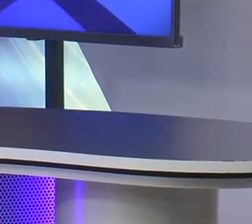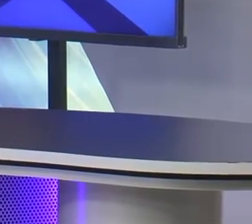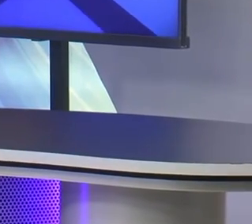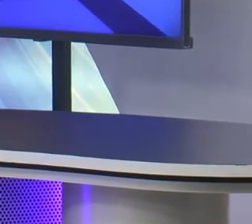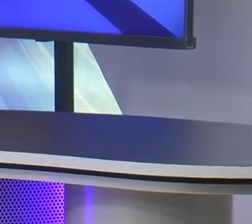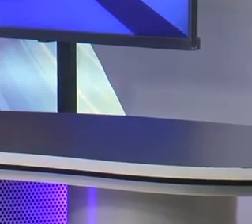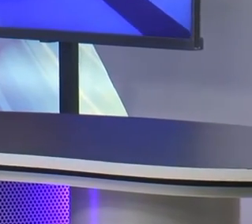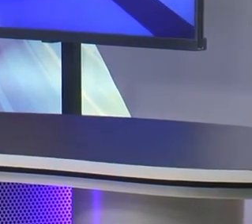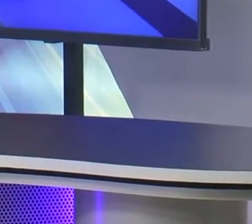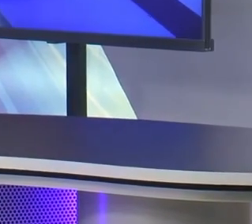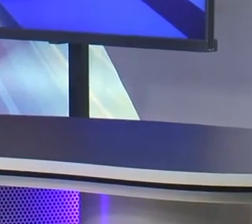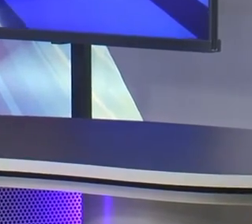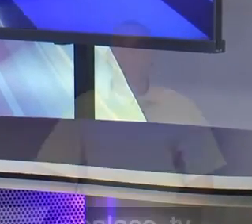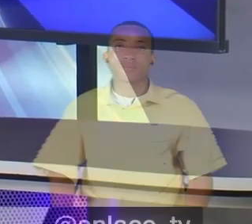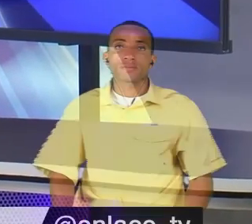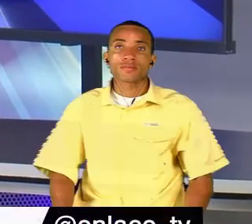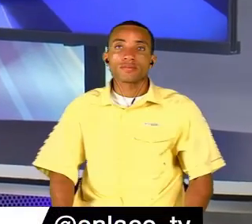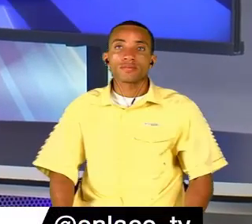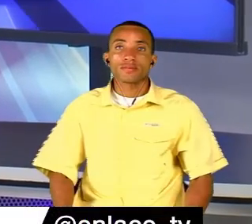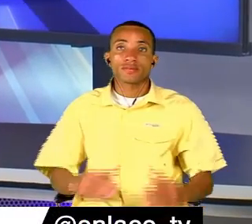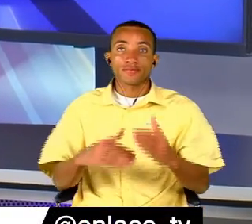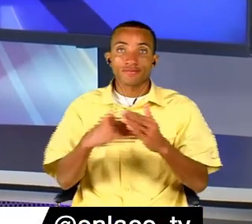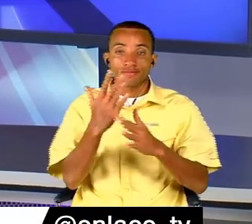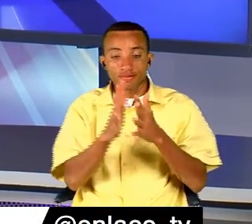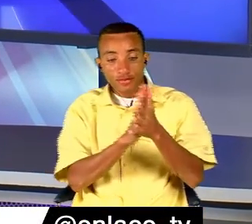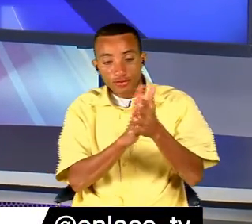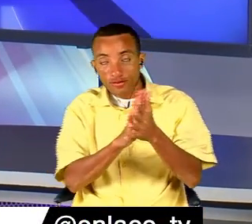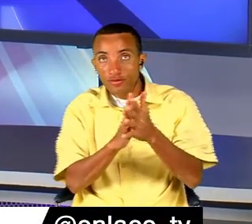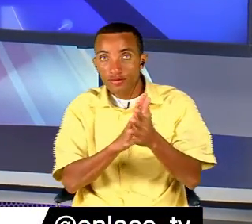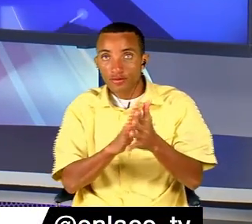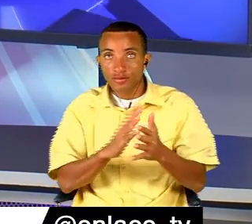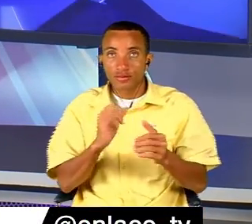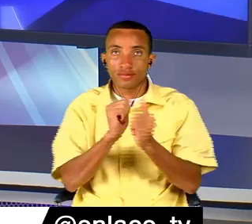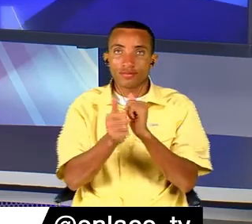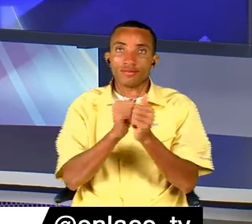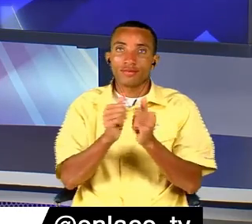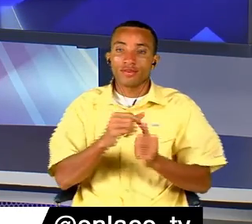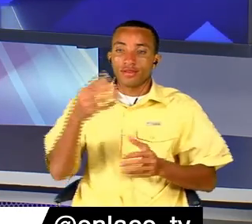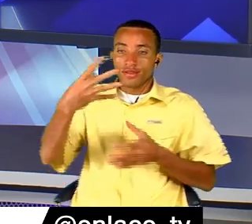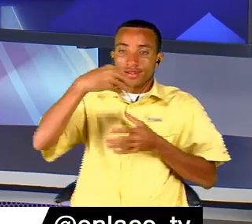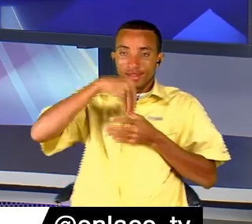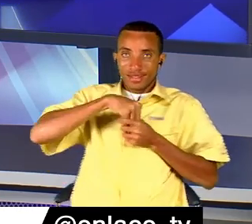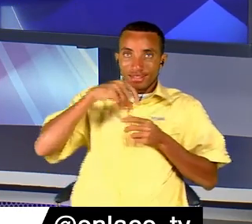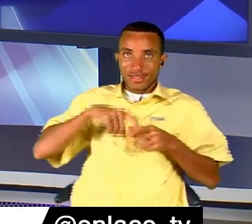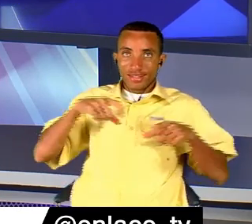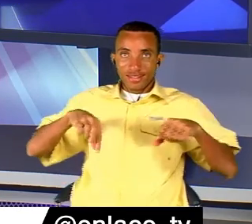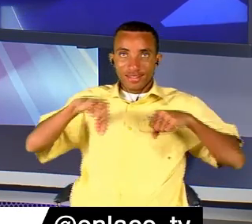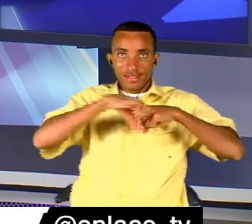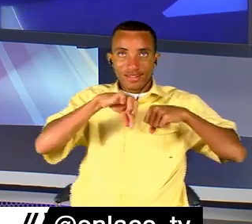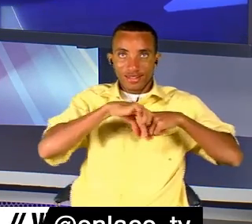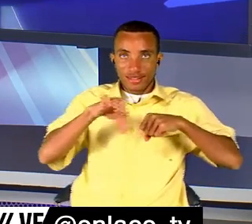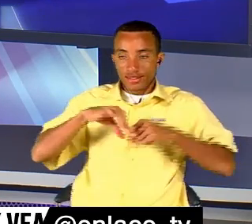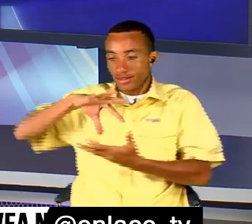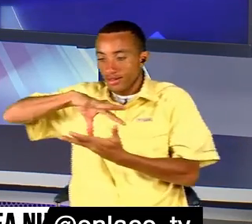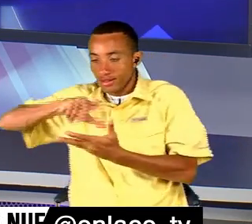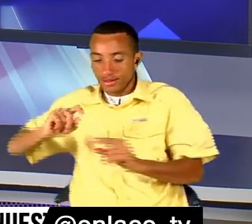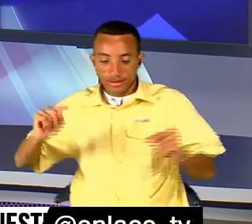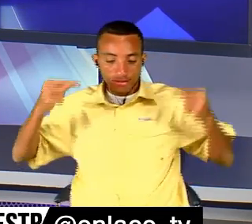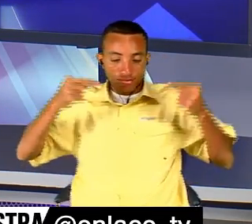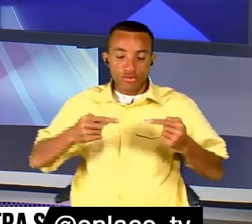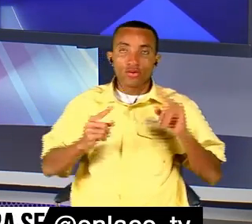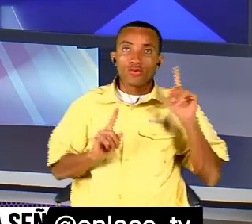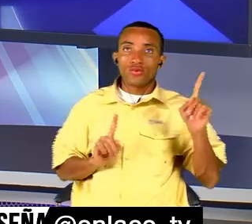Iniciamos con nuestra información deportiva. En casa, la Alianza Petrolera de nuevo empató 1-1 frente al Real Santander. La máquina